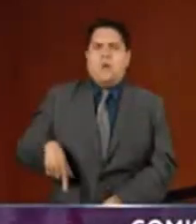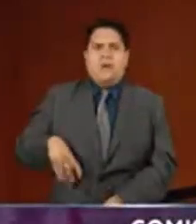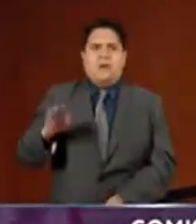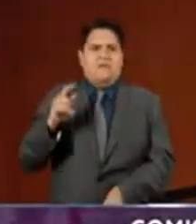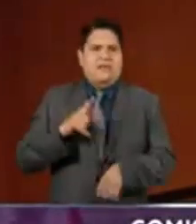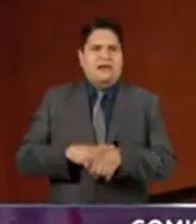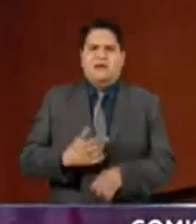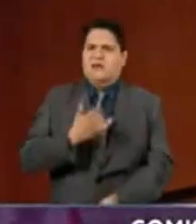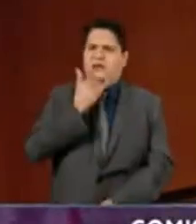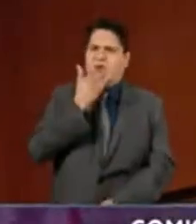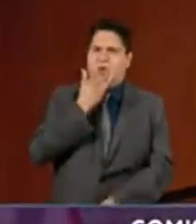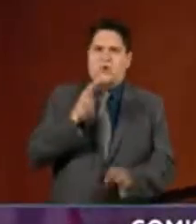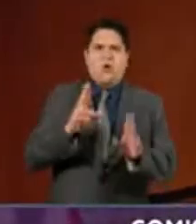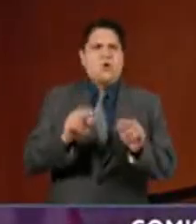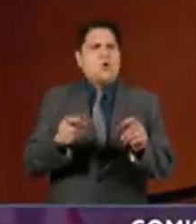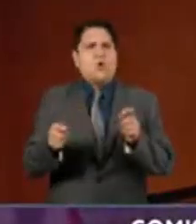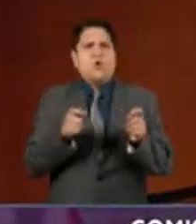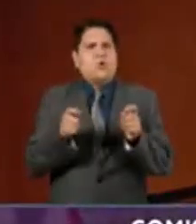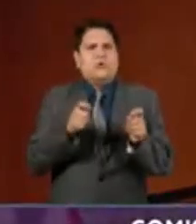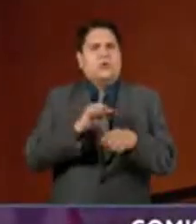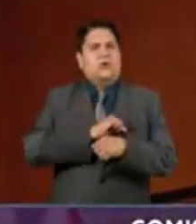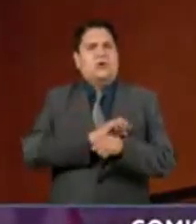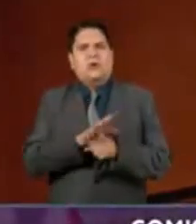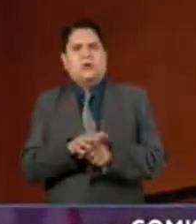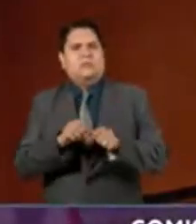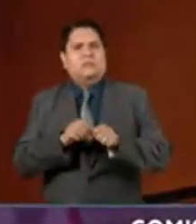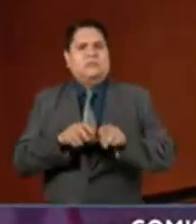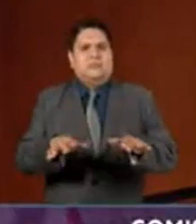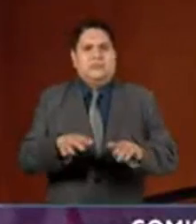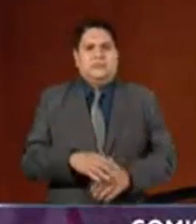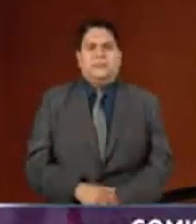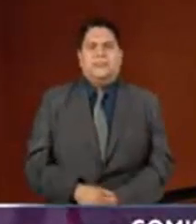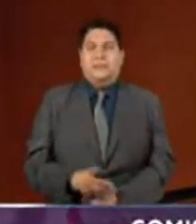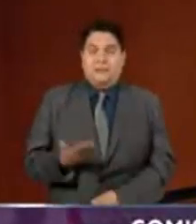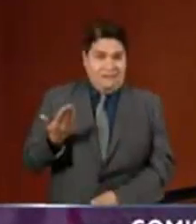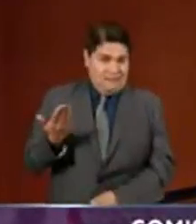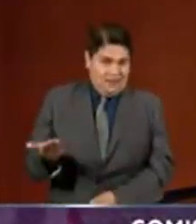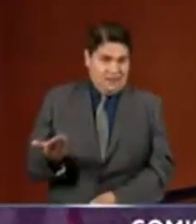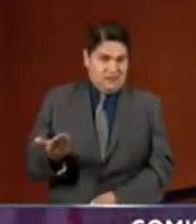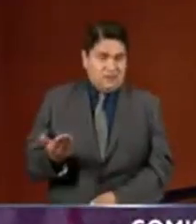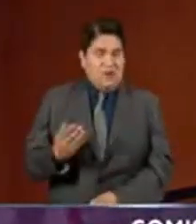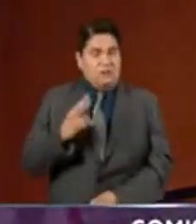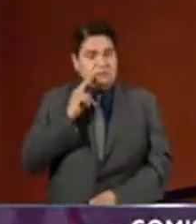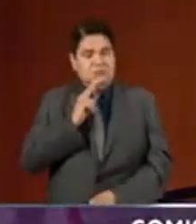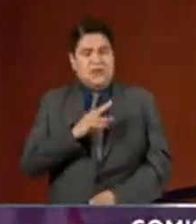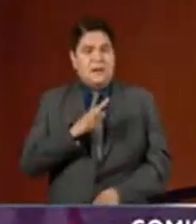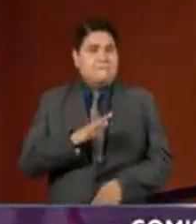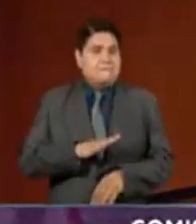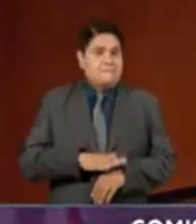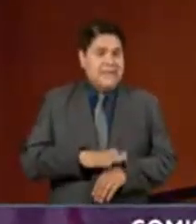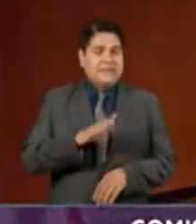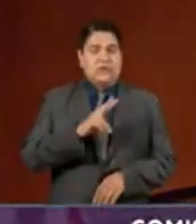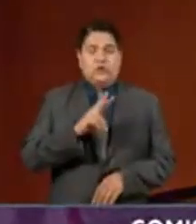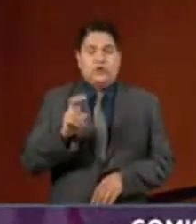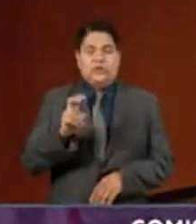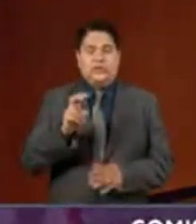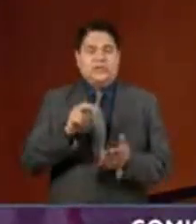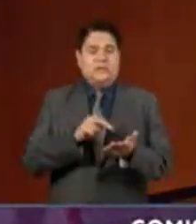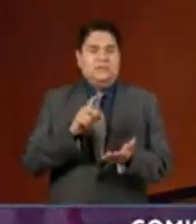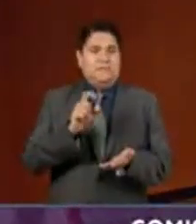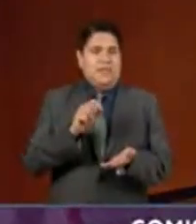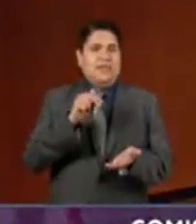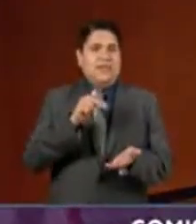a la pandemia por COVID-19. Que ha dado como resultado a más de 220 mil familias